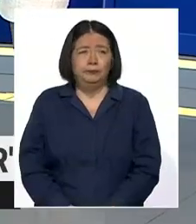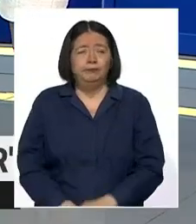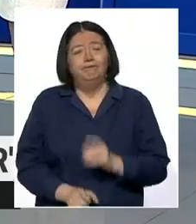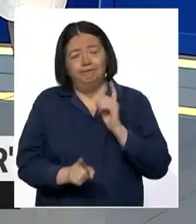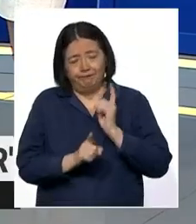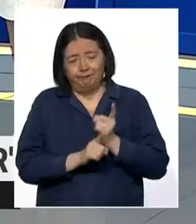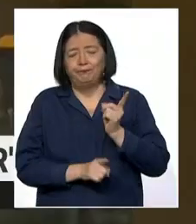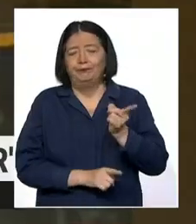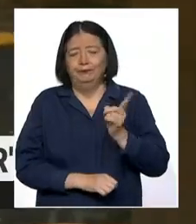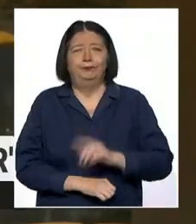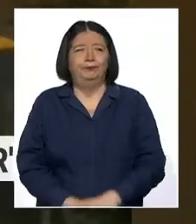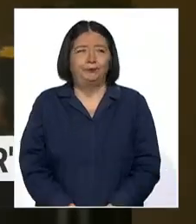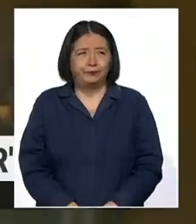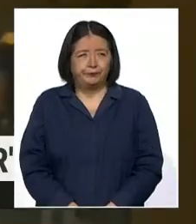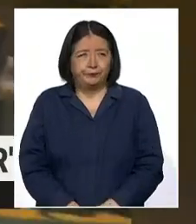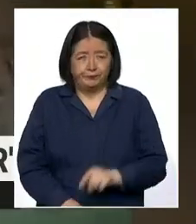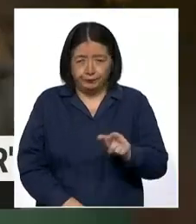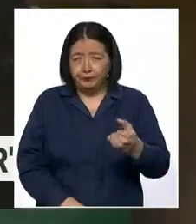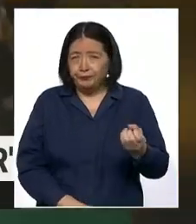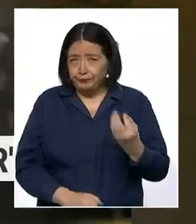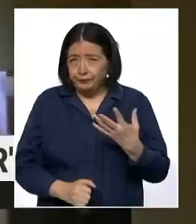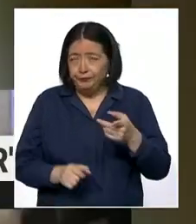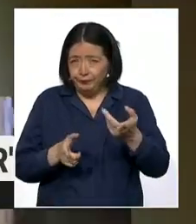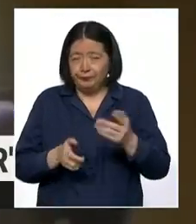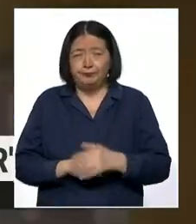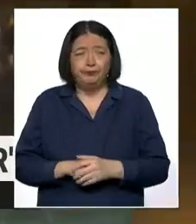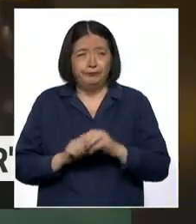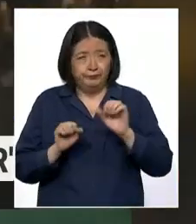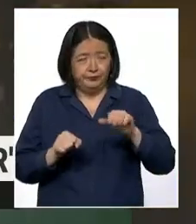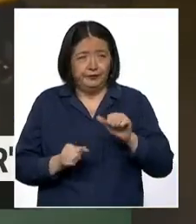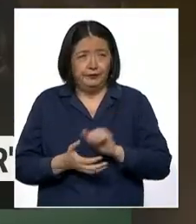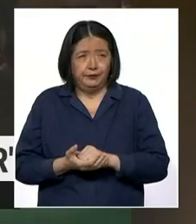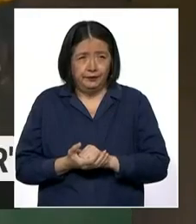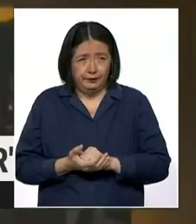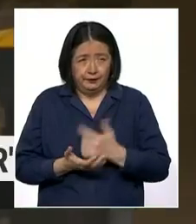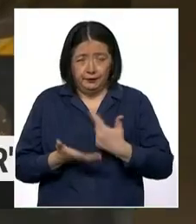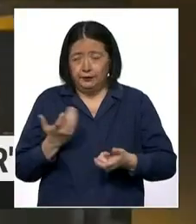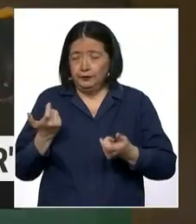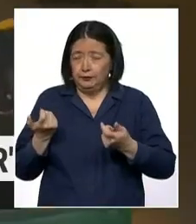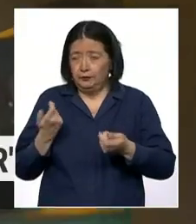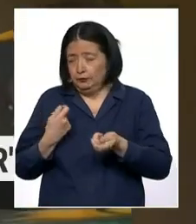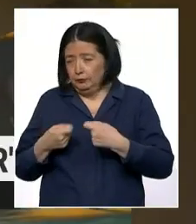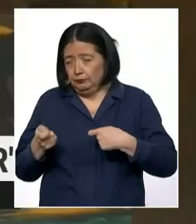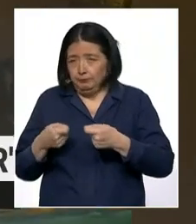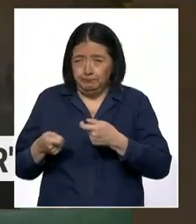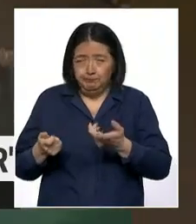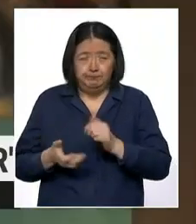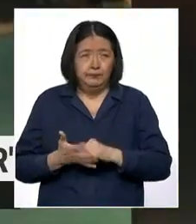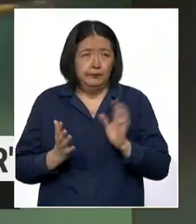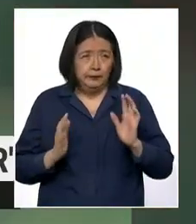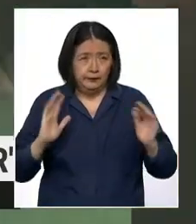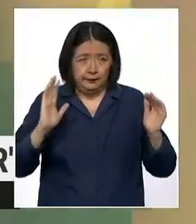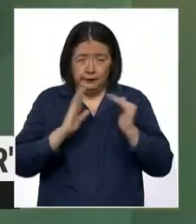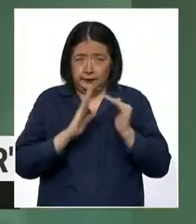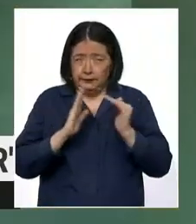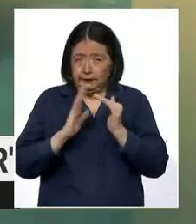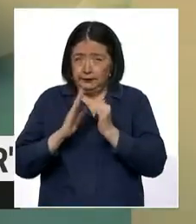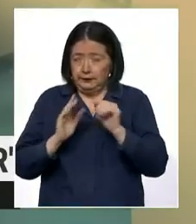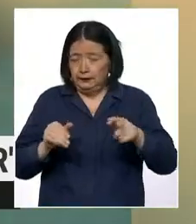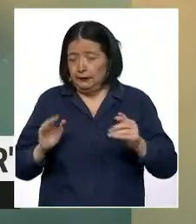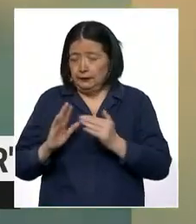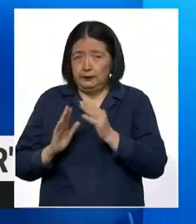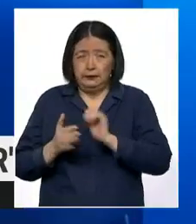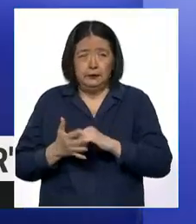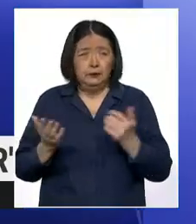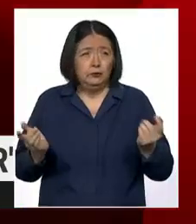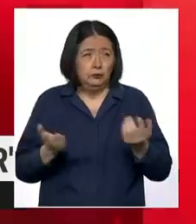Así es. Justamente, como usted lo está indicando, eso es una actividad comercial. Los predios, estas residencias,